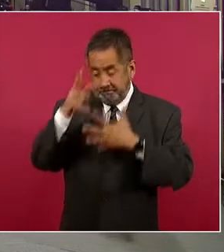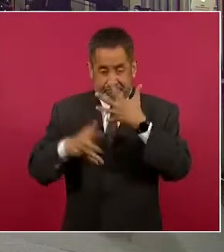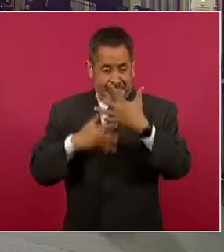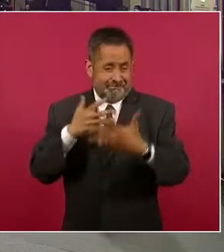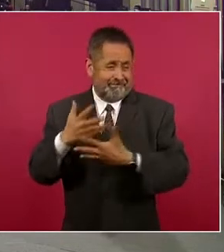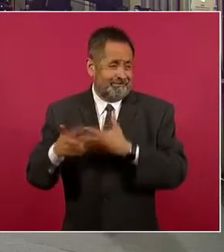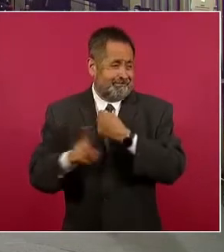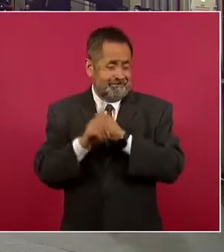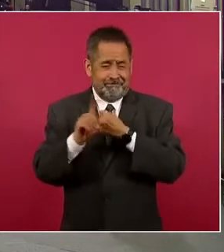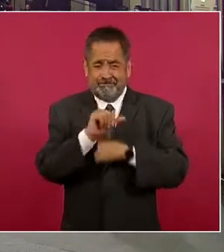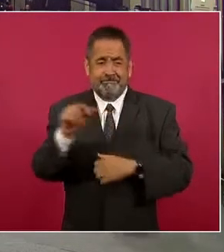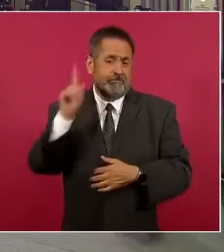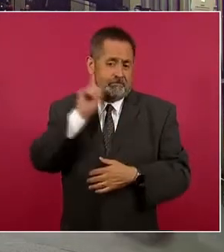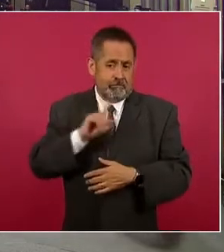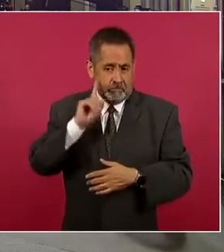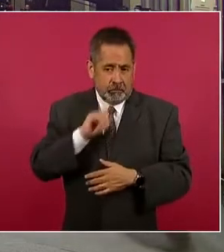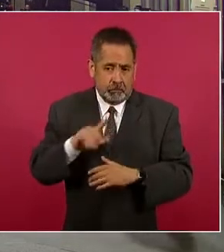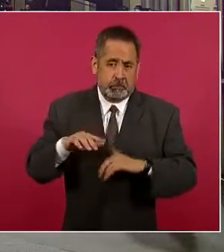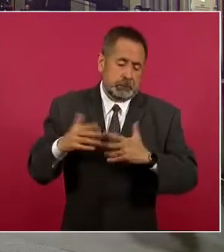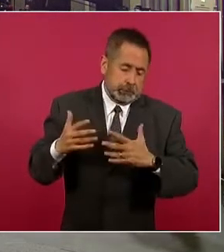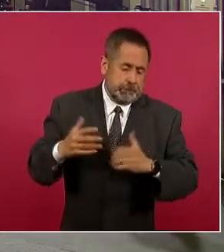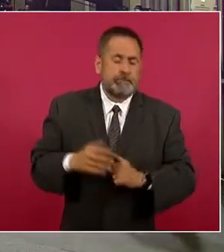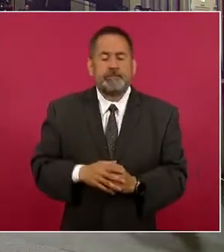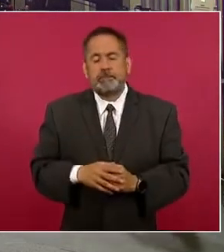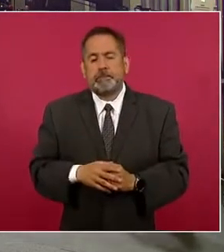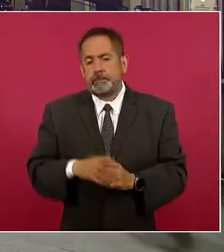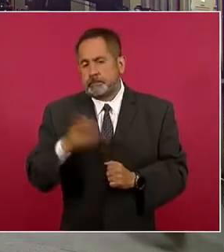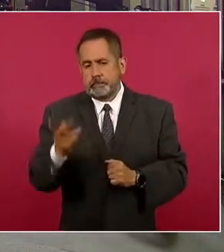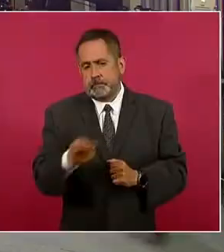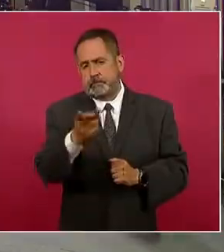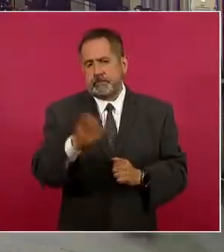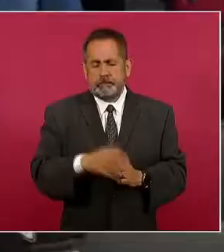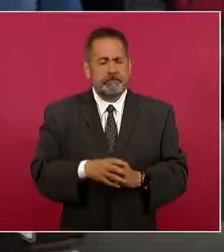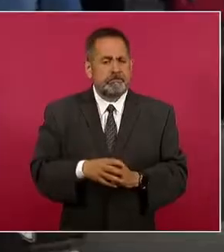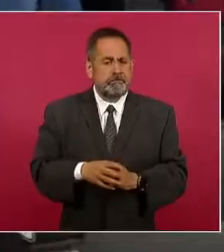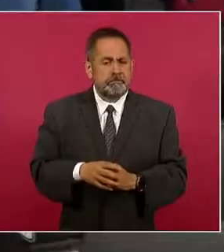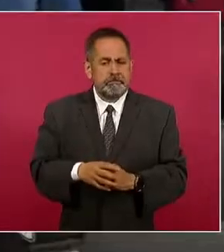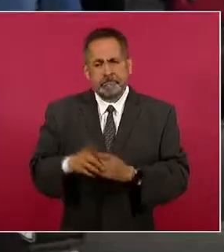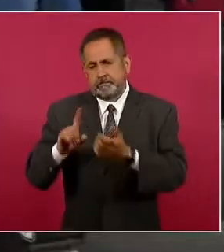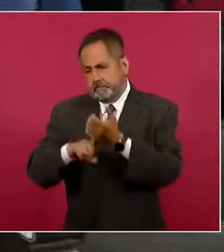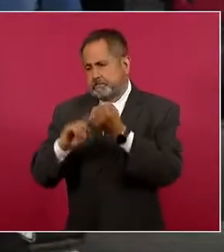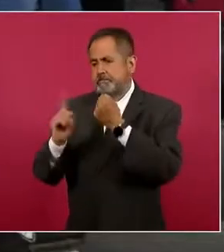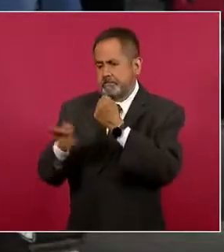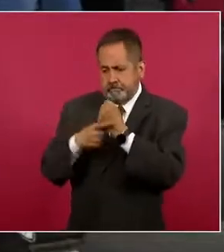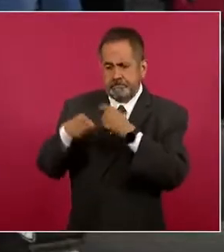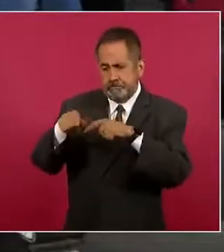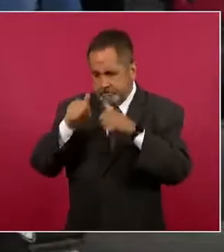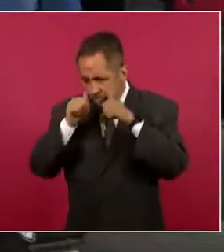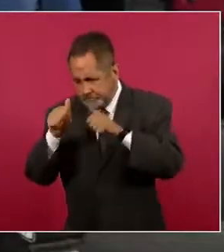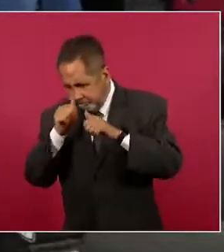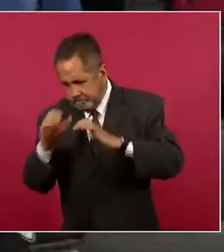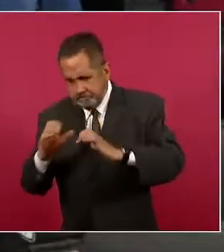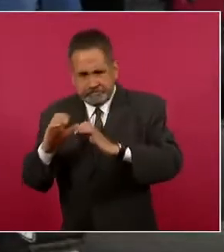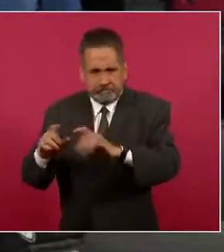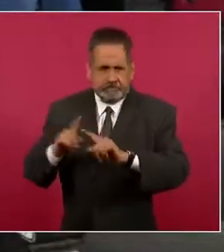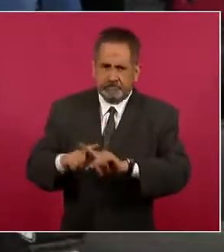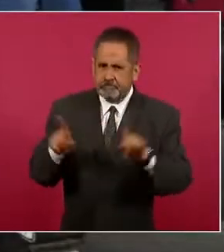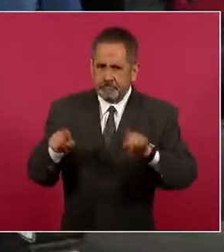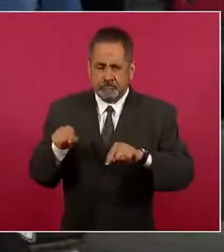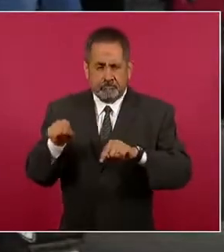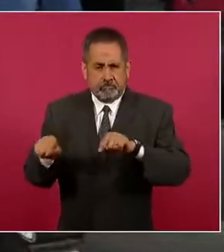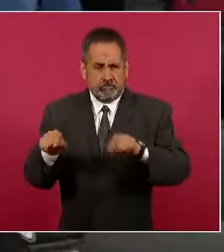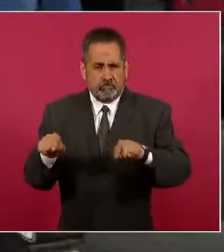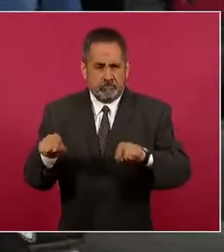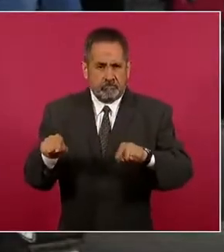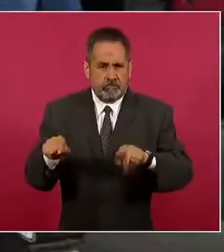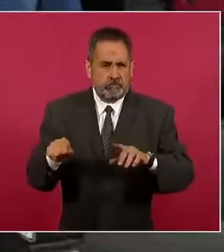este sector. Preguntarle, bueno, pues más allá de atender las causas que originan la pobreza, que son causas distintas a las que